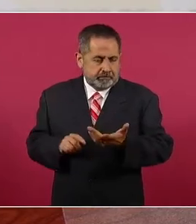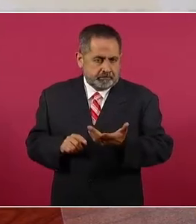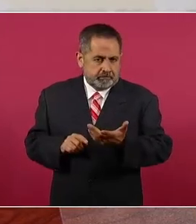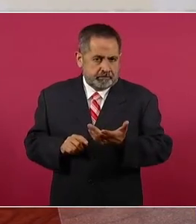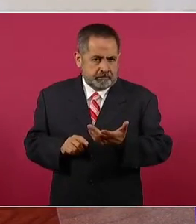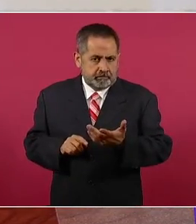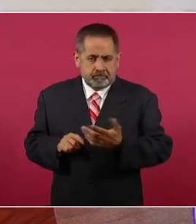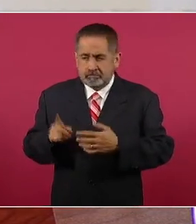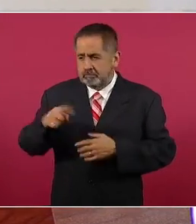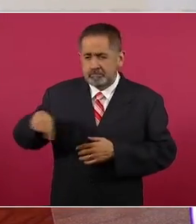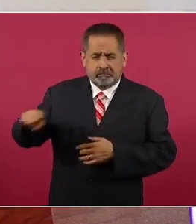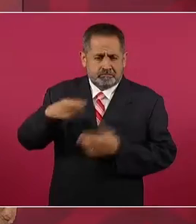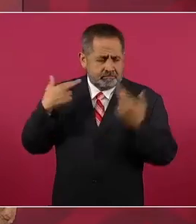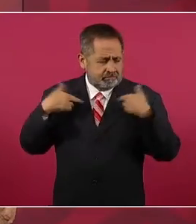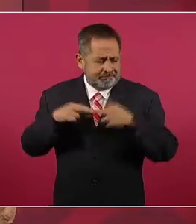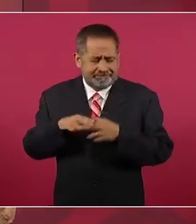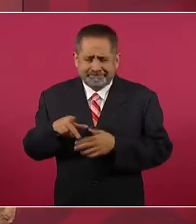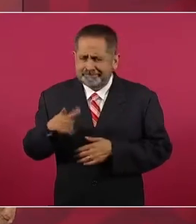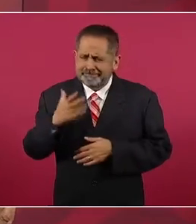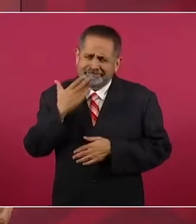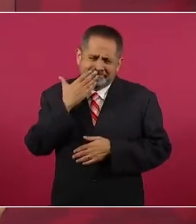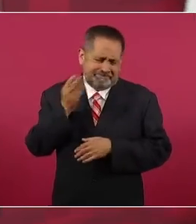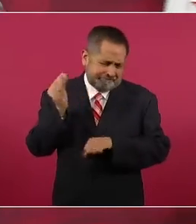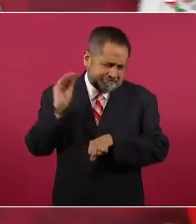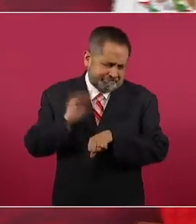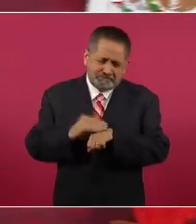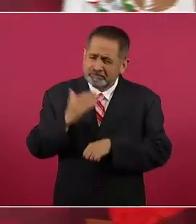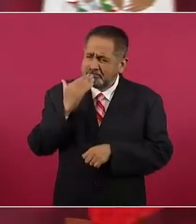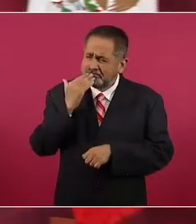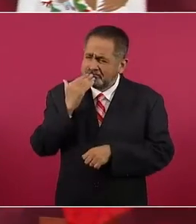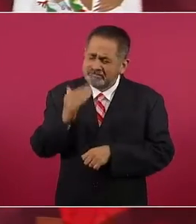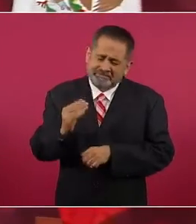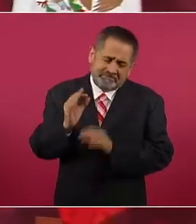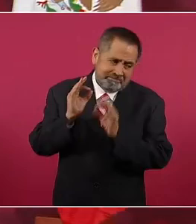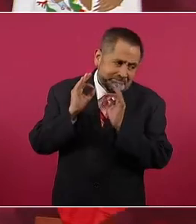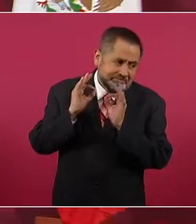que se han portado muy bien, o sea,